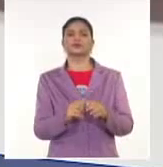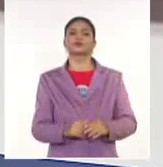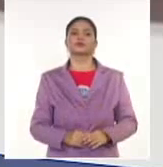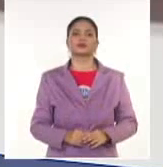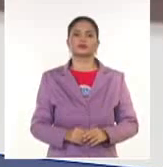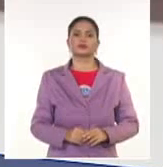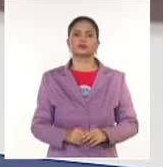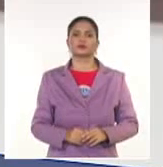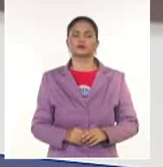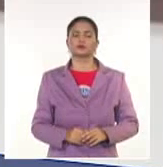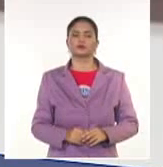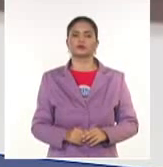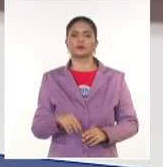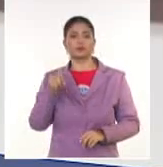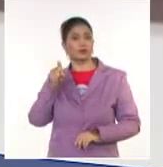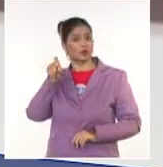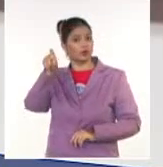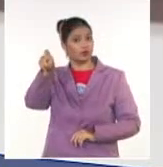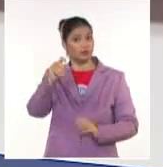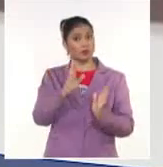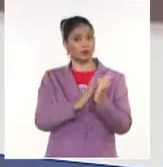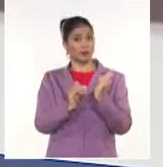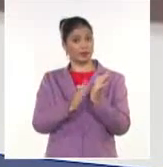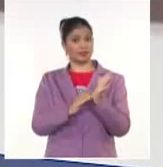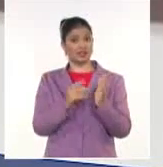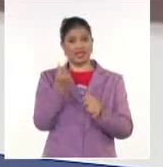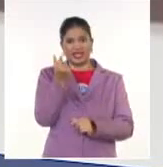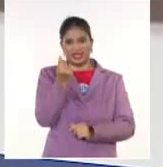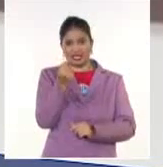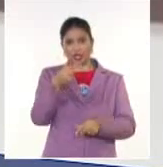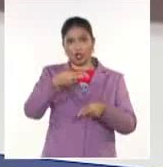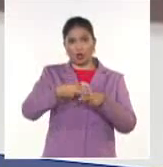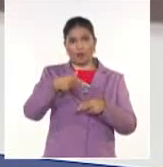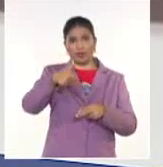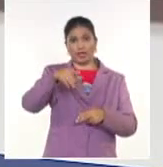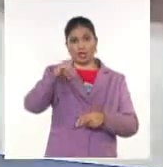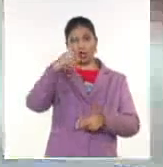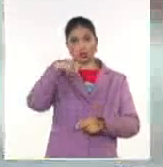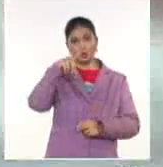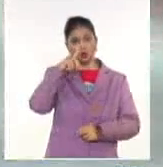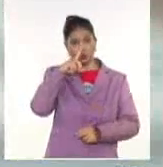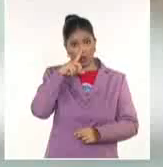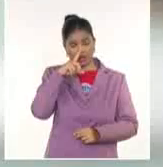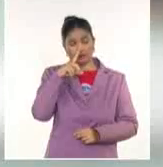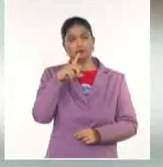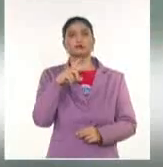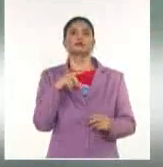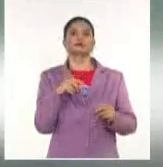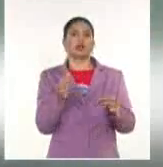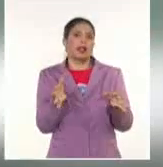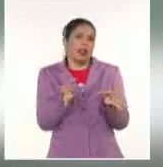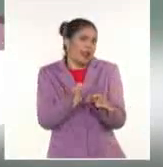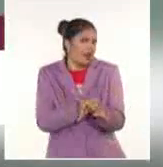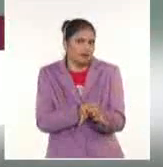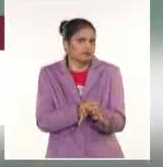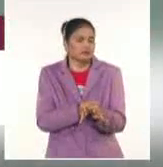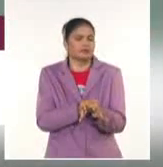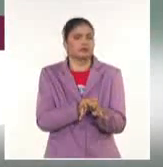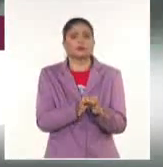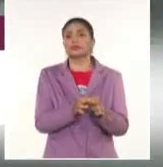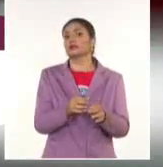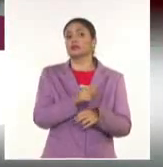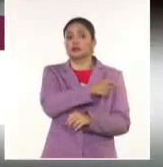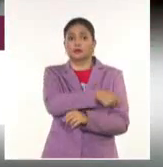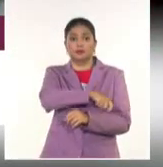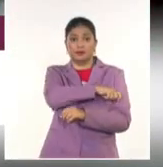meses el yuan desplazó al Euro como segunda moneda más usada en el comercio internacional un medio estadounidense perteneciente al consorcio